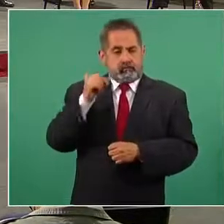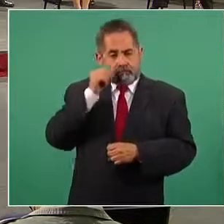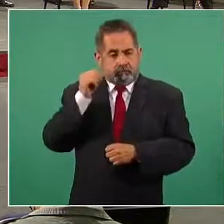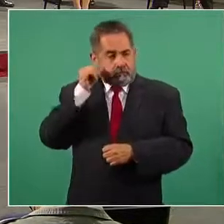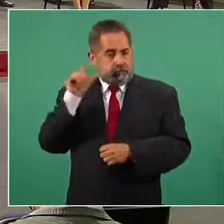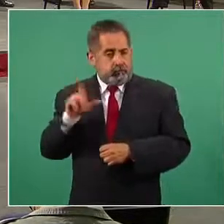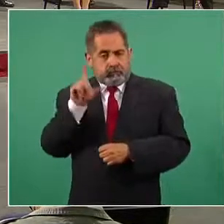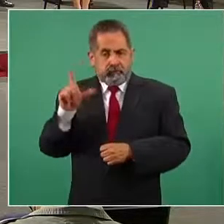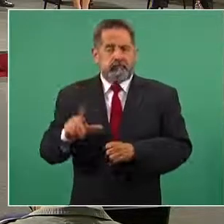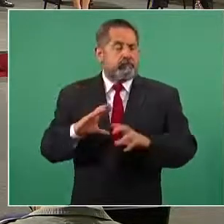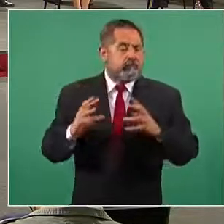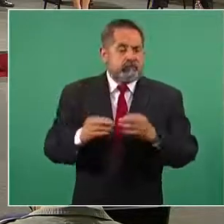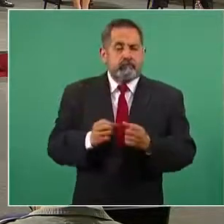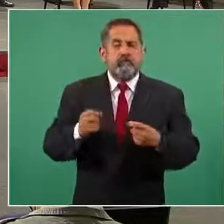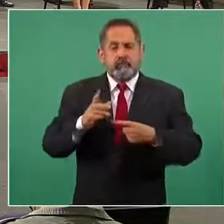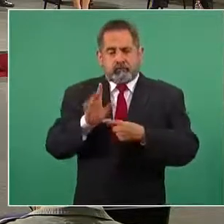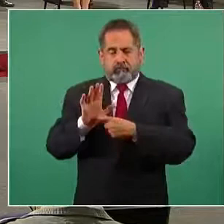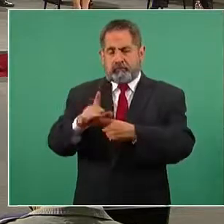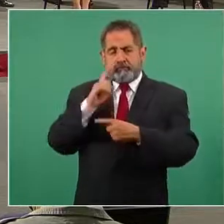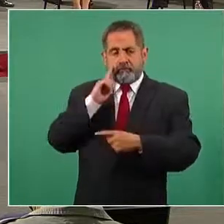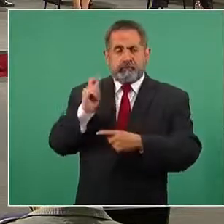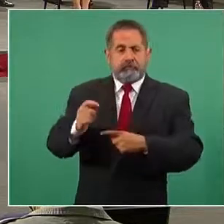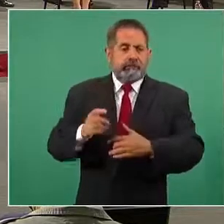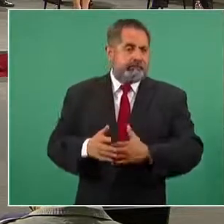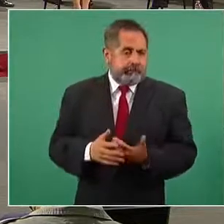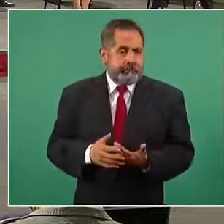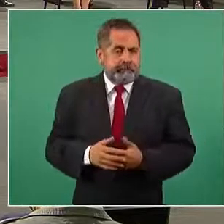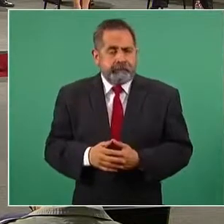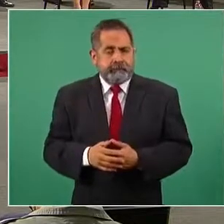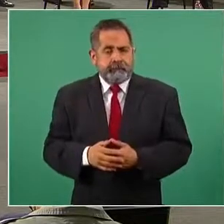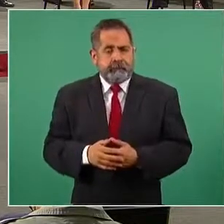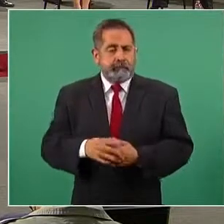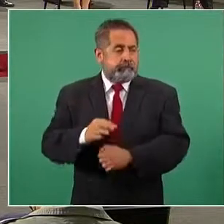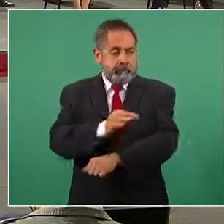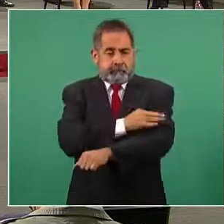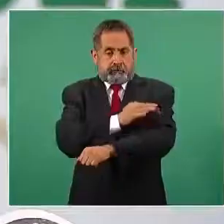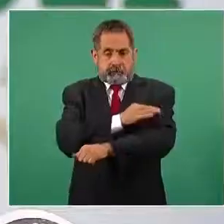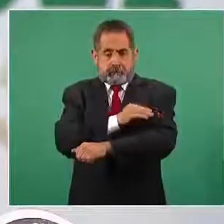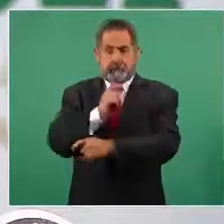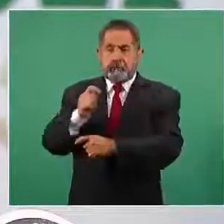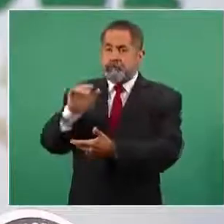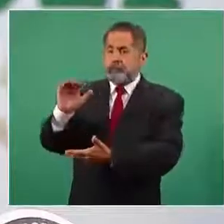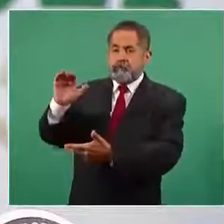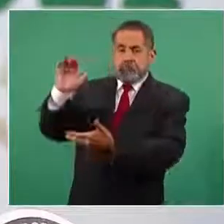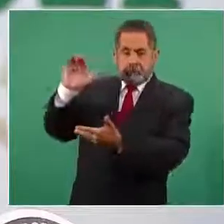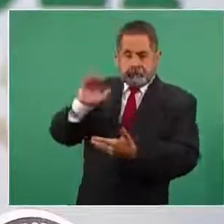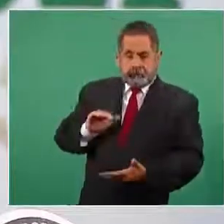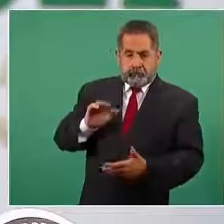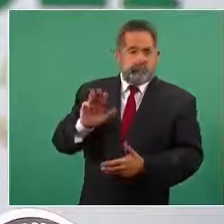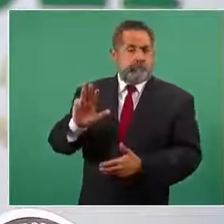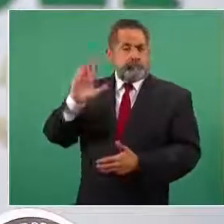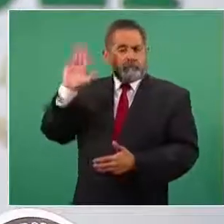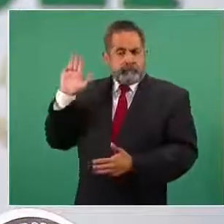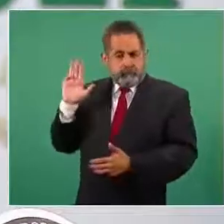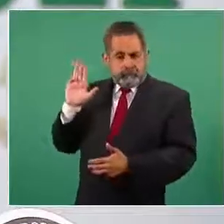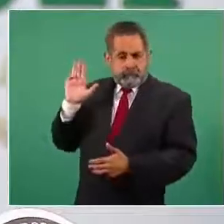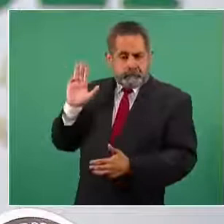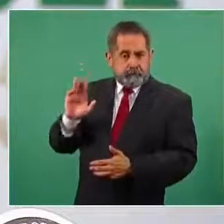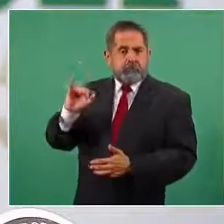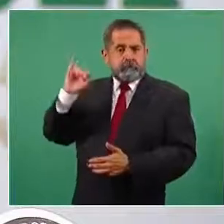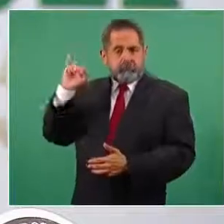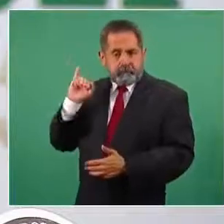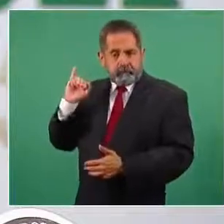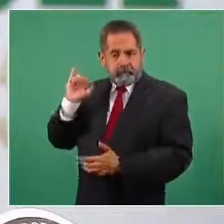lunes, aquí tenemos la primera lámina donde están las vacunas que arribaron el miércoles y el jueves de la semana